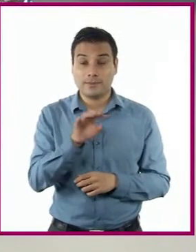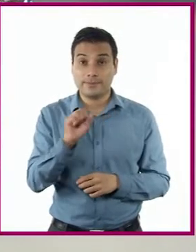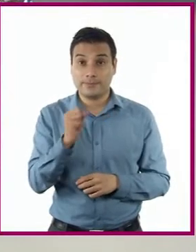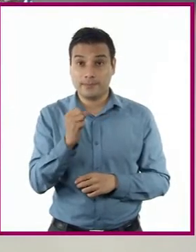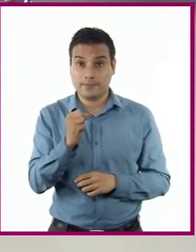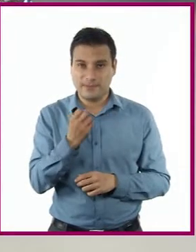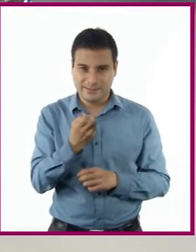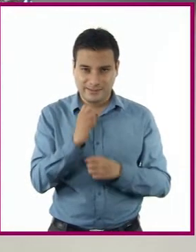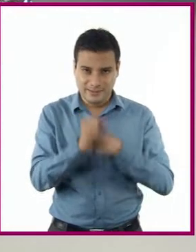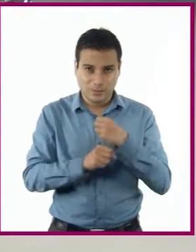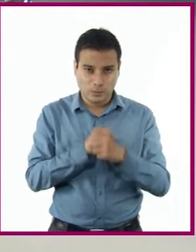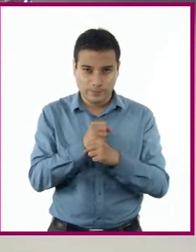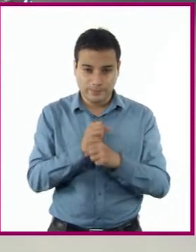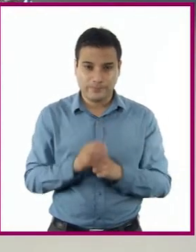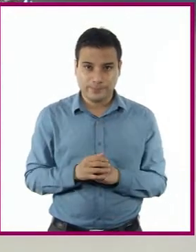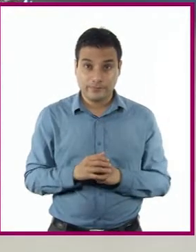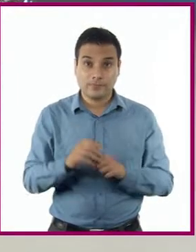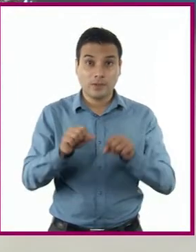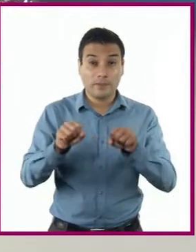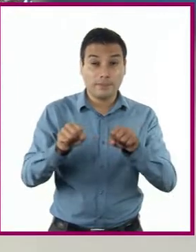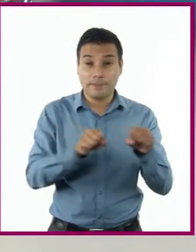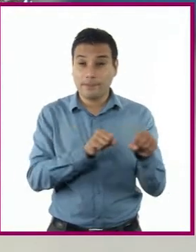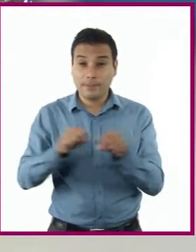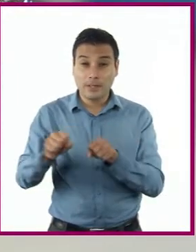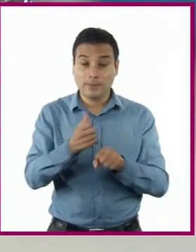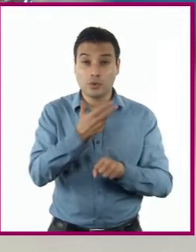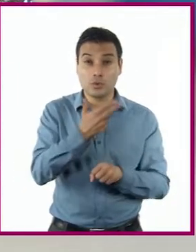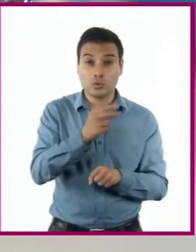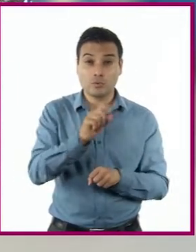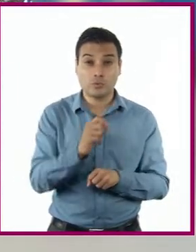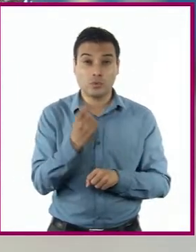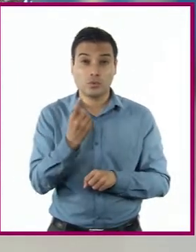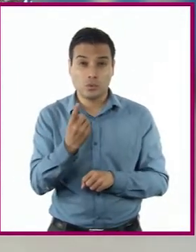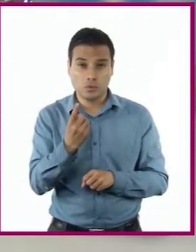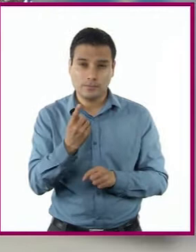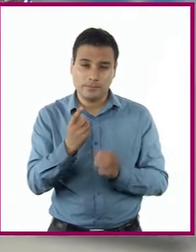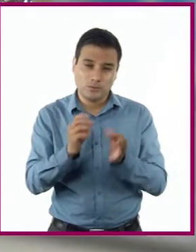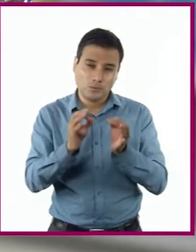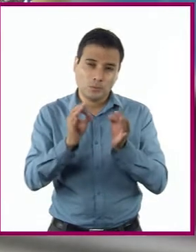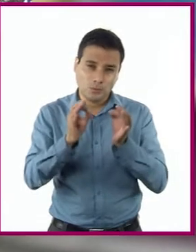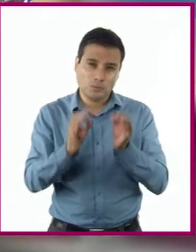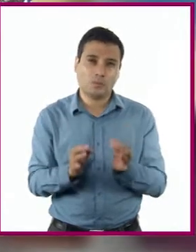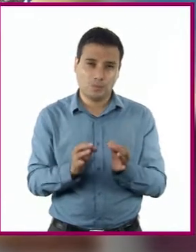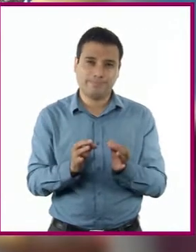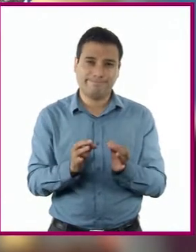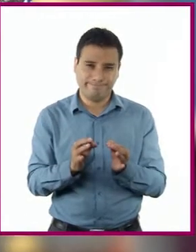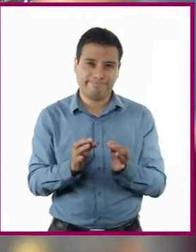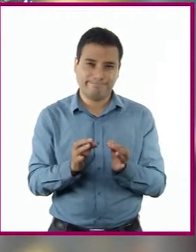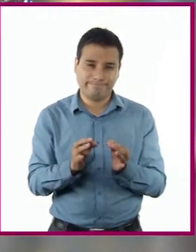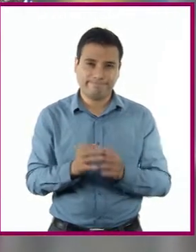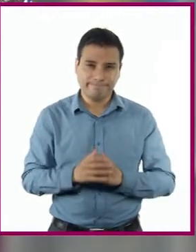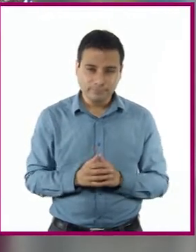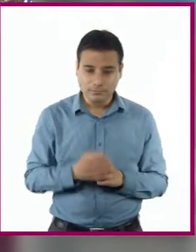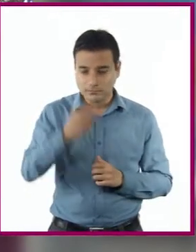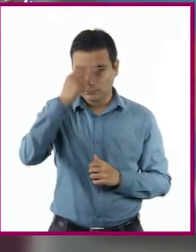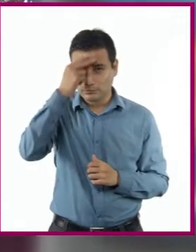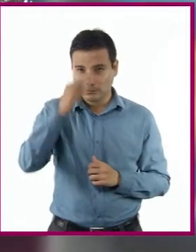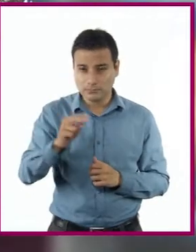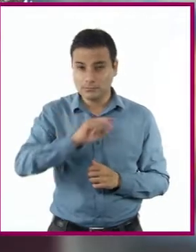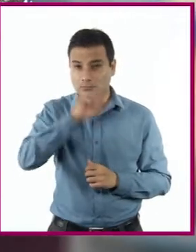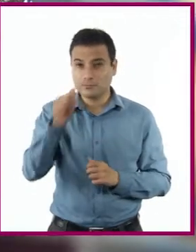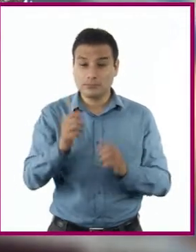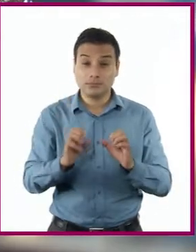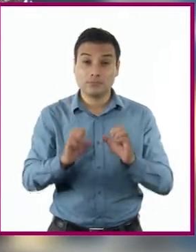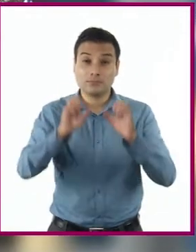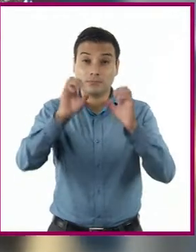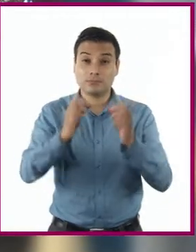septiembre de ese año ocurrió un sismo de magnitud 8.1 en la escala Richter, que derribó diversas construcciones y acabó